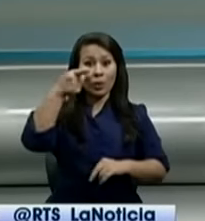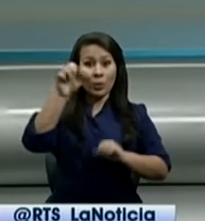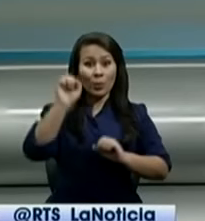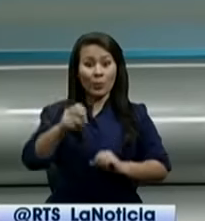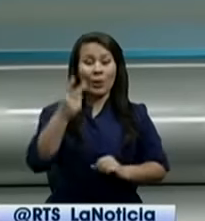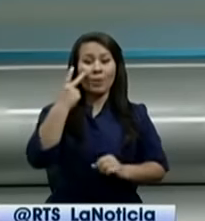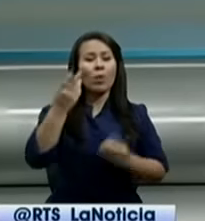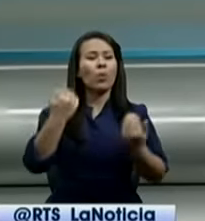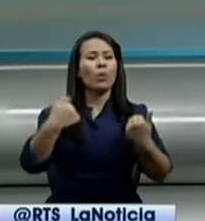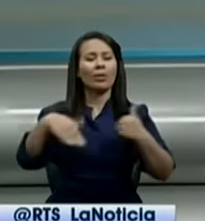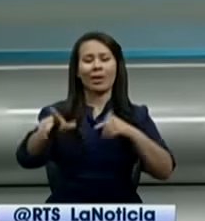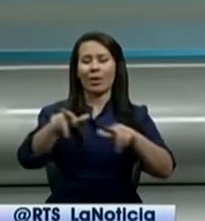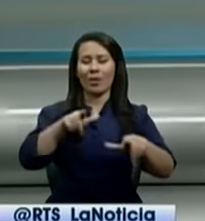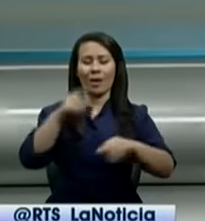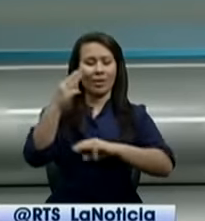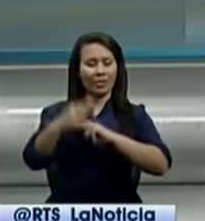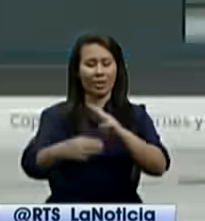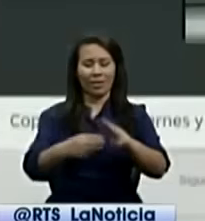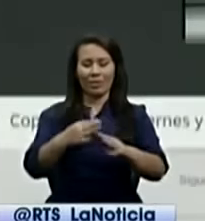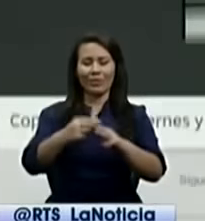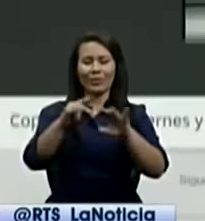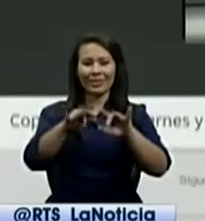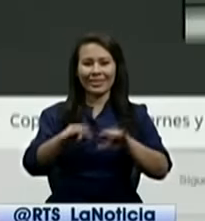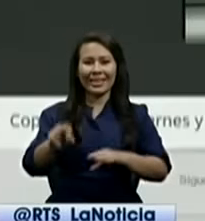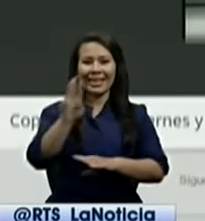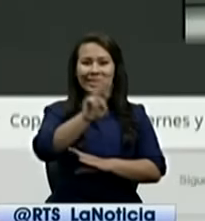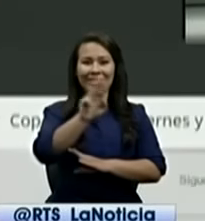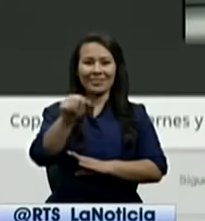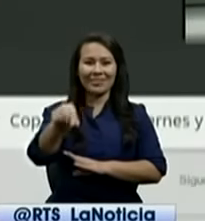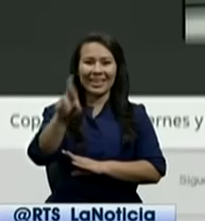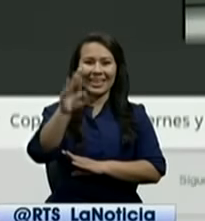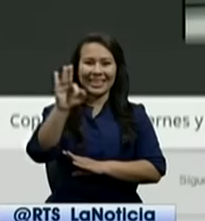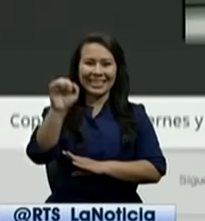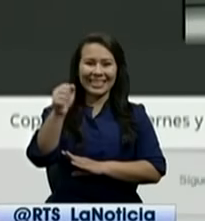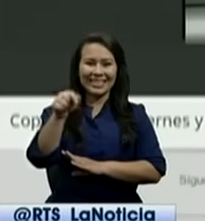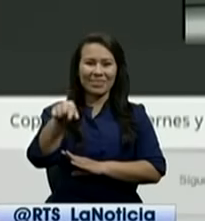desde cualquier parte del mundo a través del sitio web